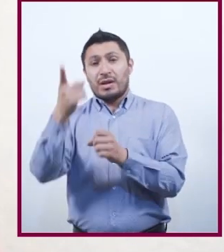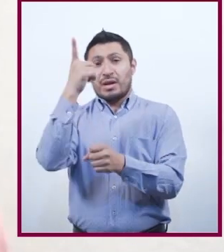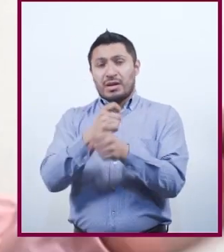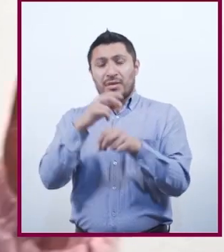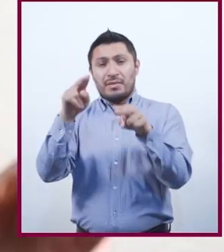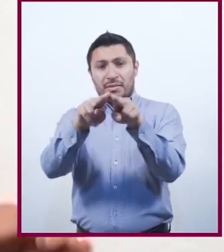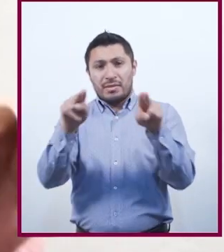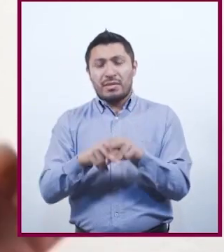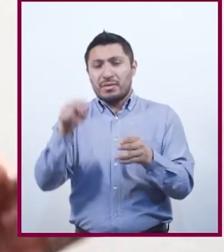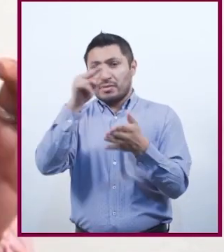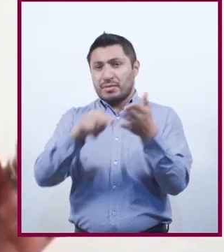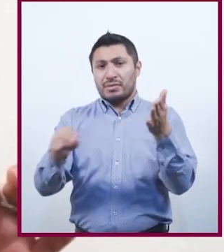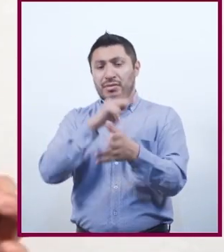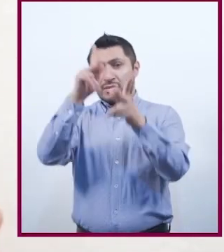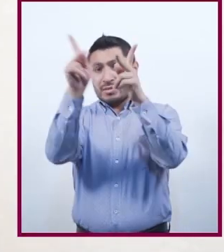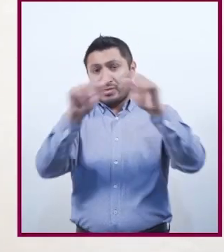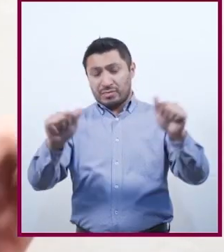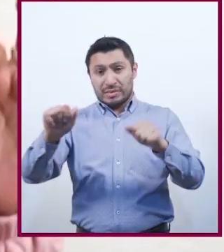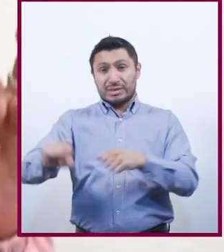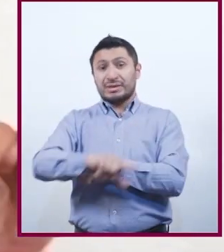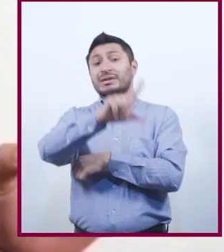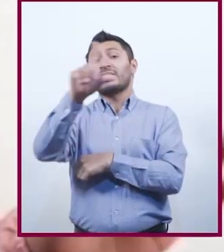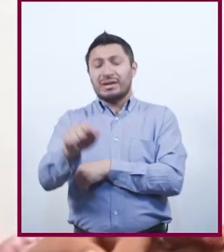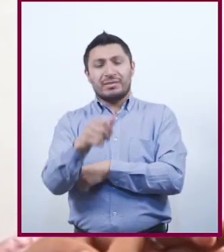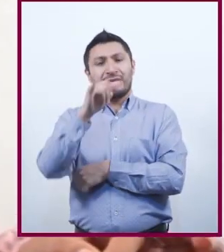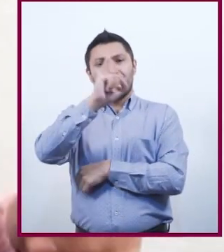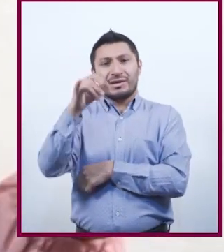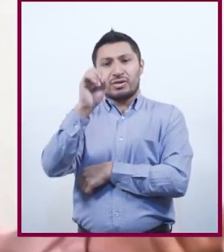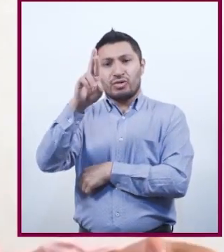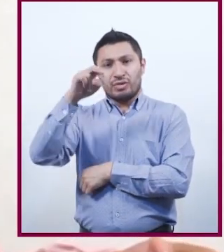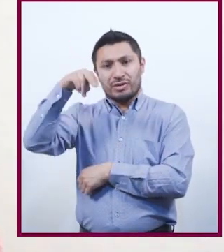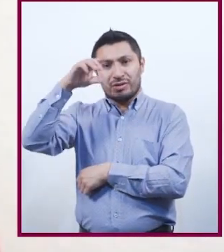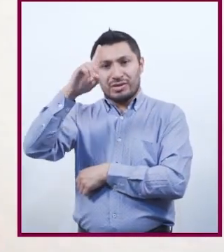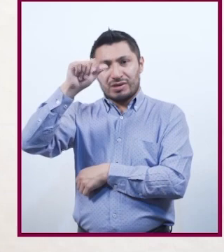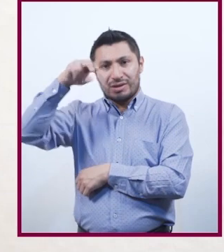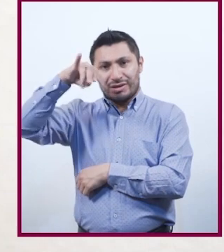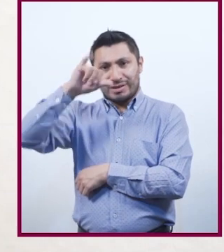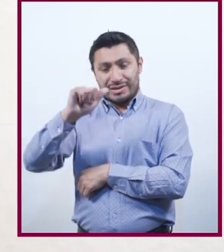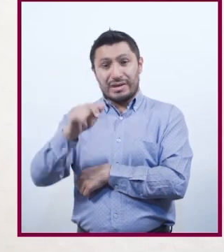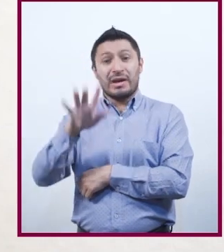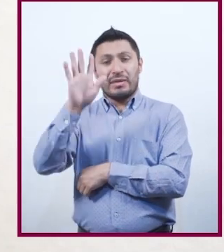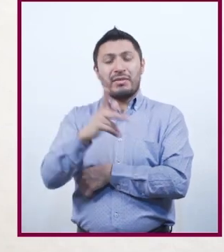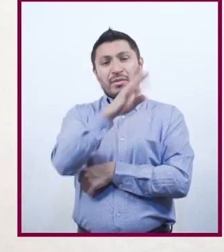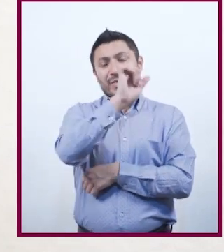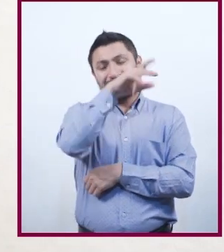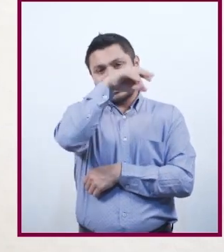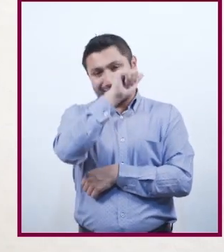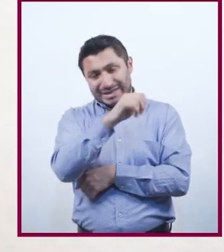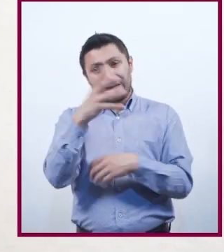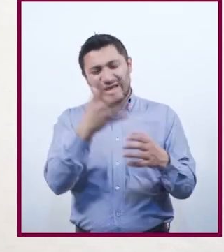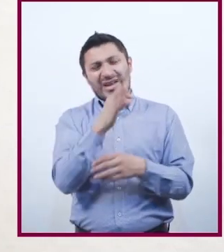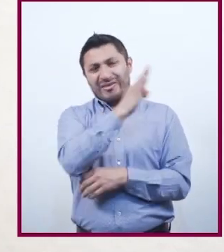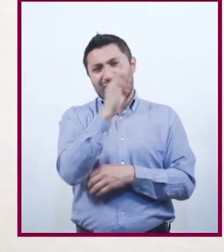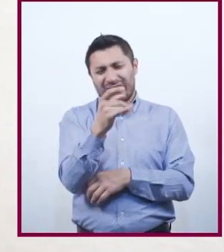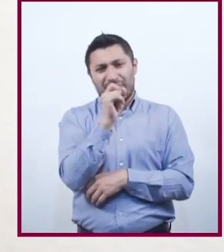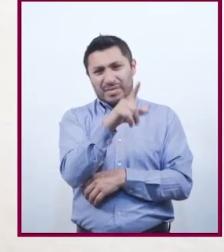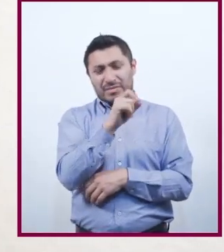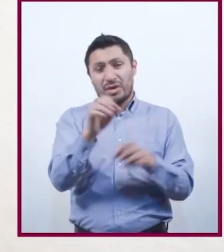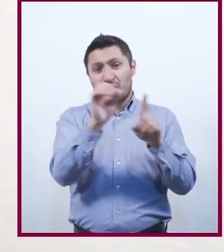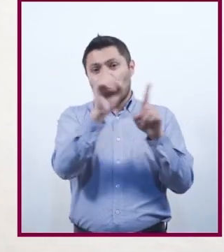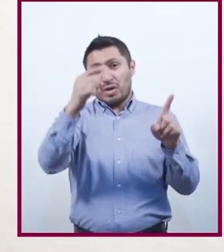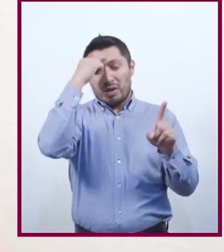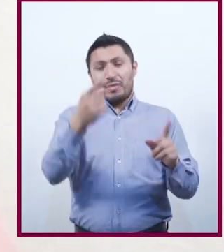convirtió en la primera nación en firmar la paz, seguida precisamente de Jordania. Y aunque Palestina creó por esas